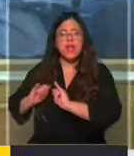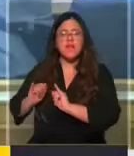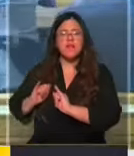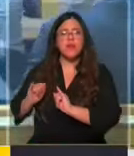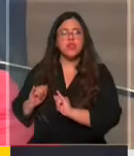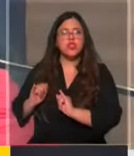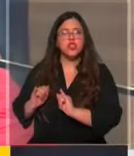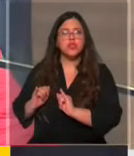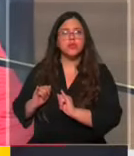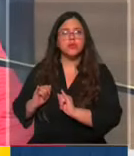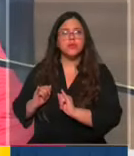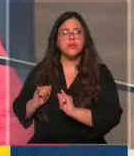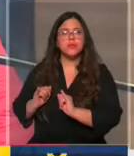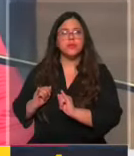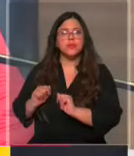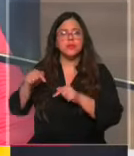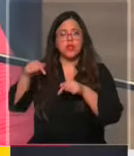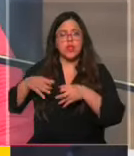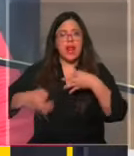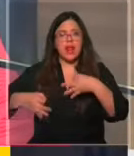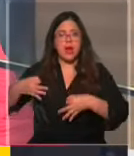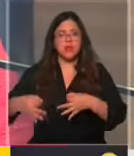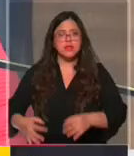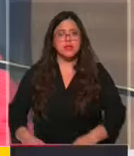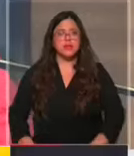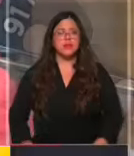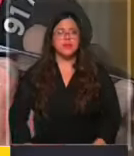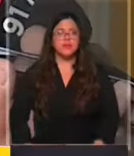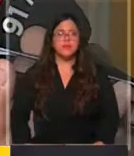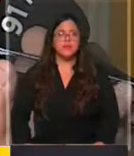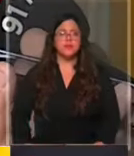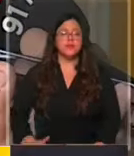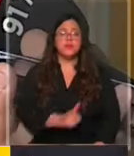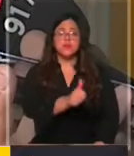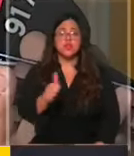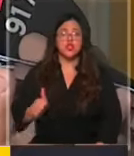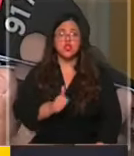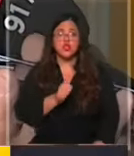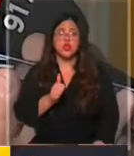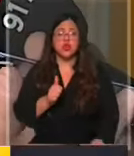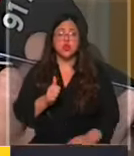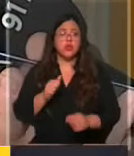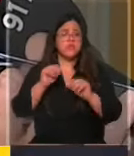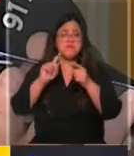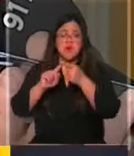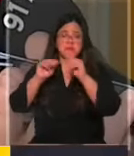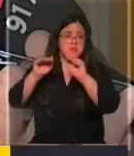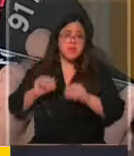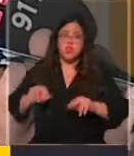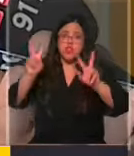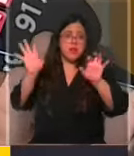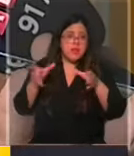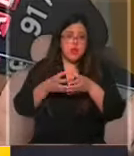declaraciones durante esta audiencia. Todos participaban del mismo modus operandi, del mismo